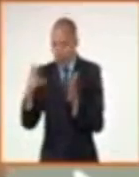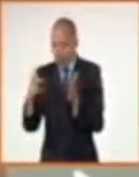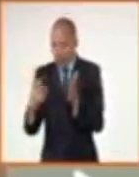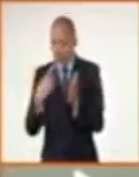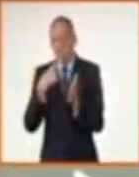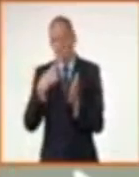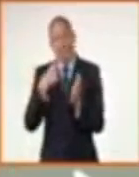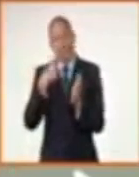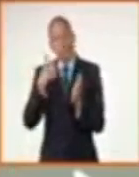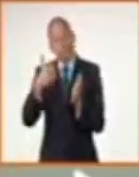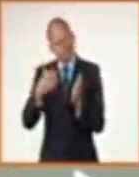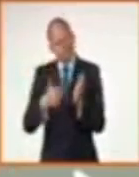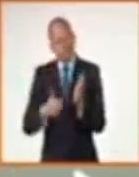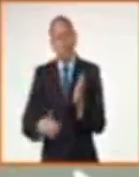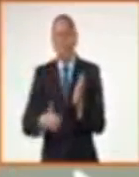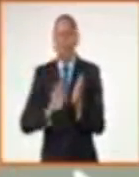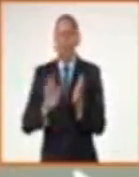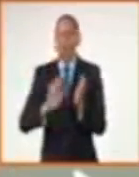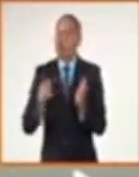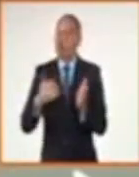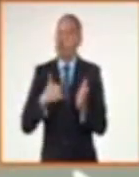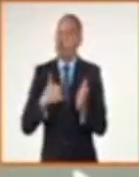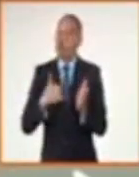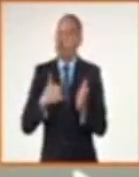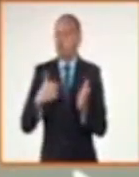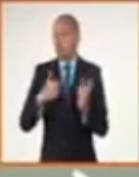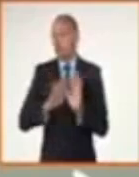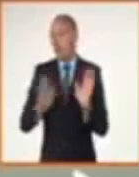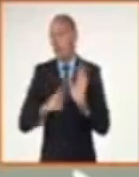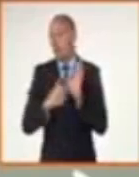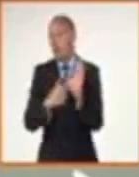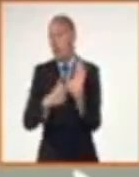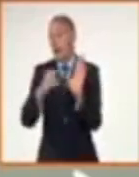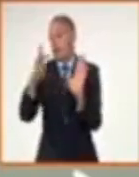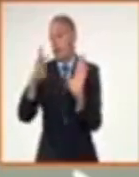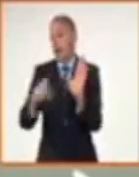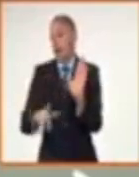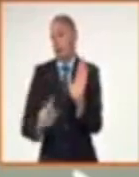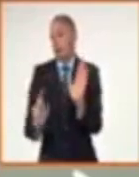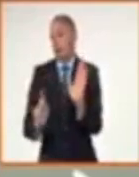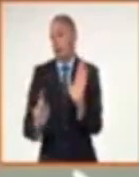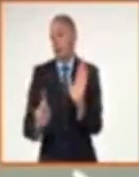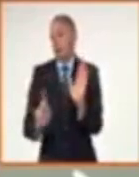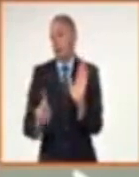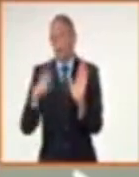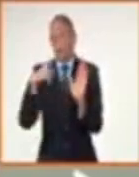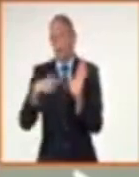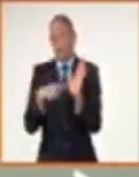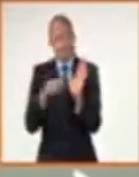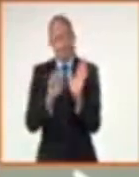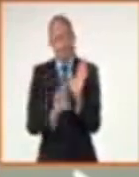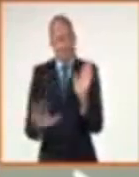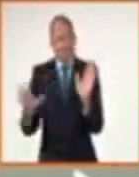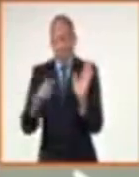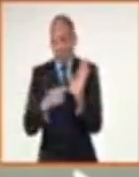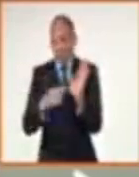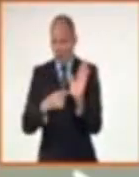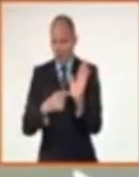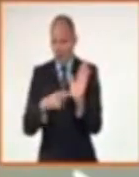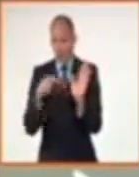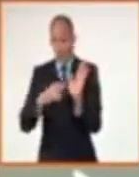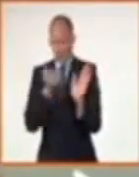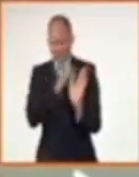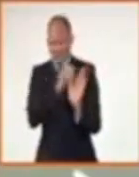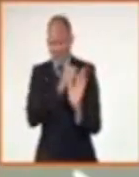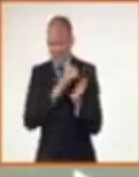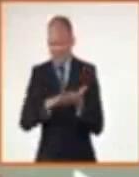más que nada, exponemos los resultados. Yo creo que ellos son una prueba evidente, con transparencia y apego a la verdad, de los resultados de